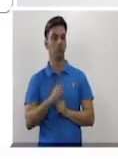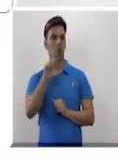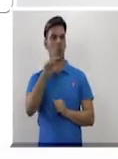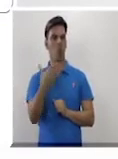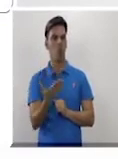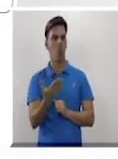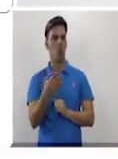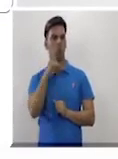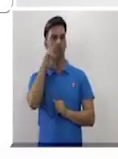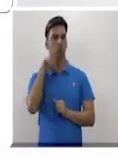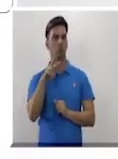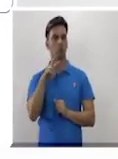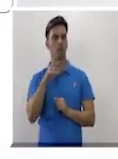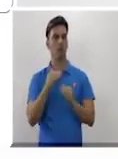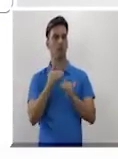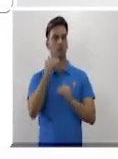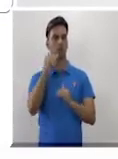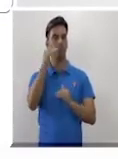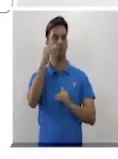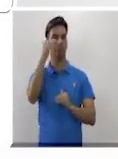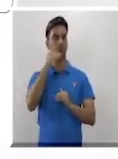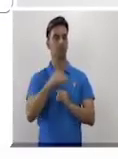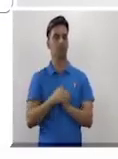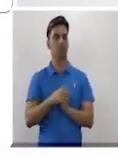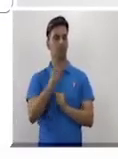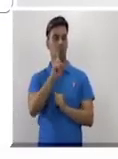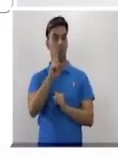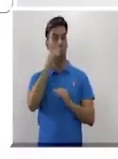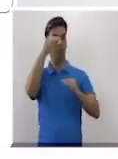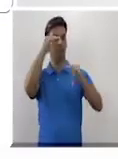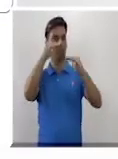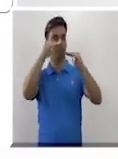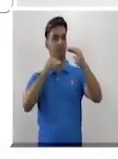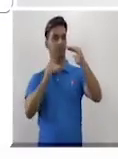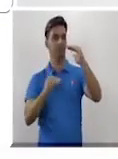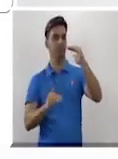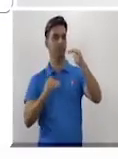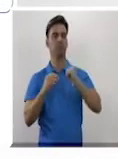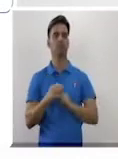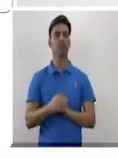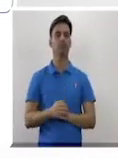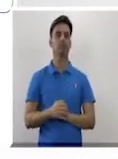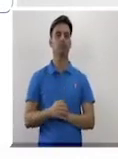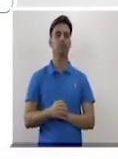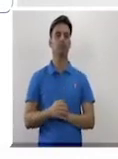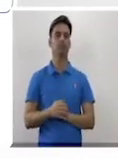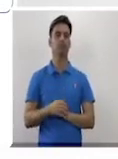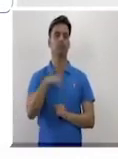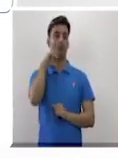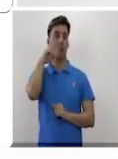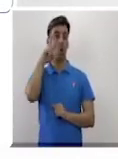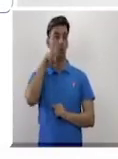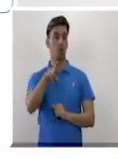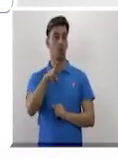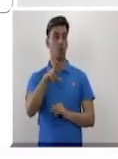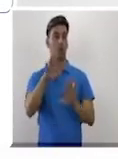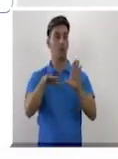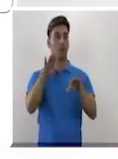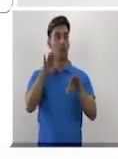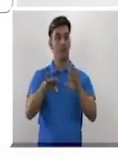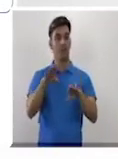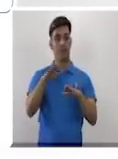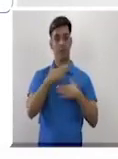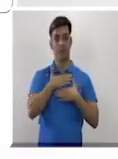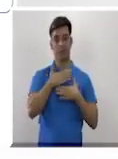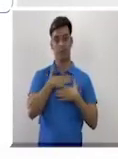la función. En este caso, del decrecimiento. Bueno, vamos a observar, según